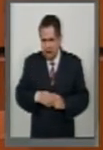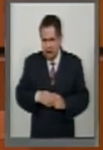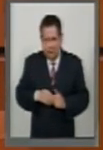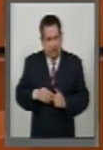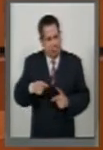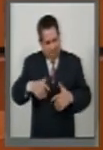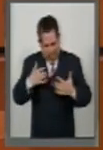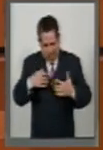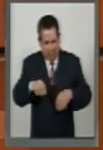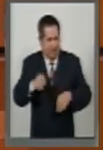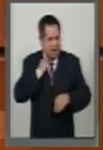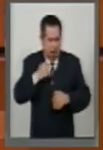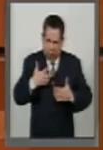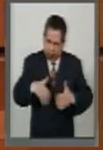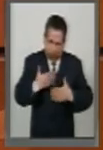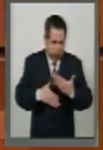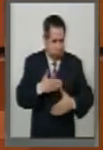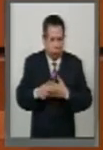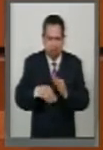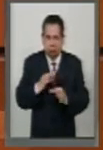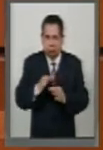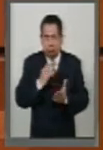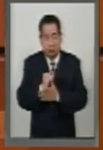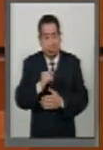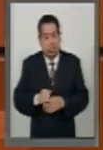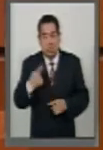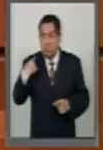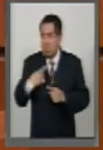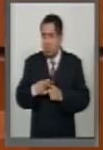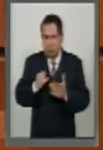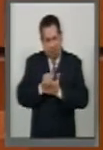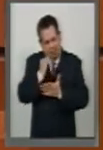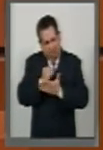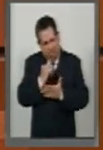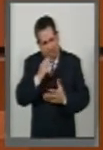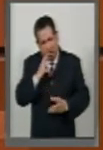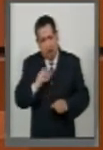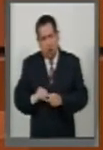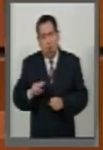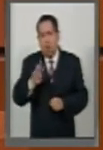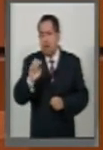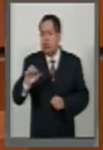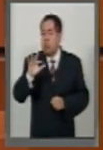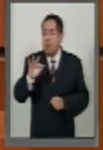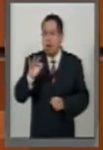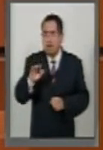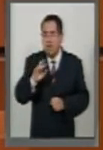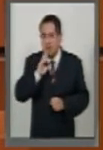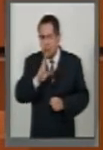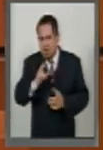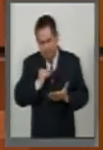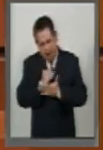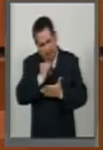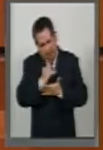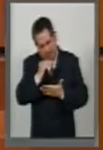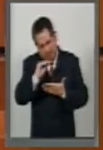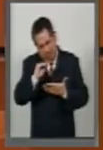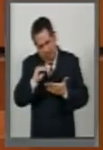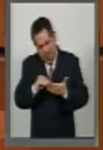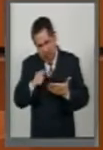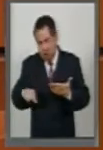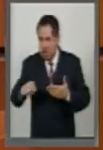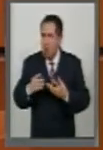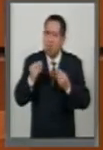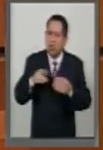del Senado. Hemos dictaminado en estos años 440 instrumentos legislativos.